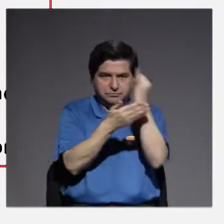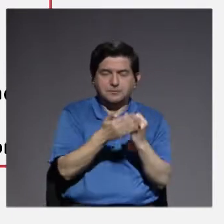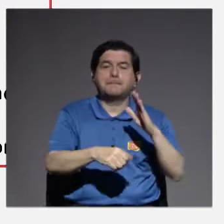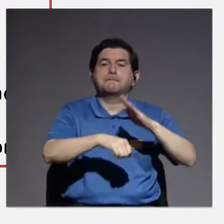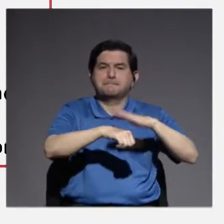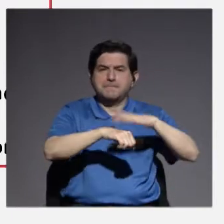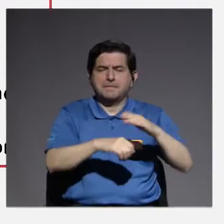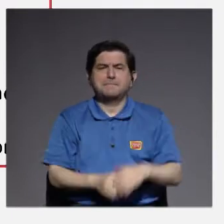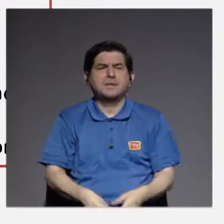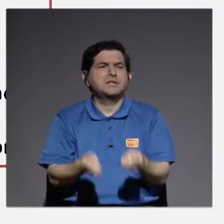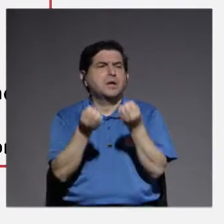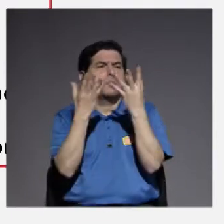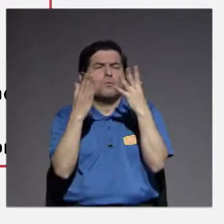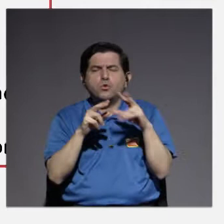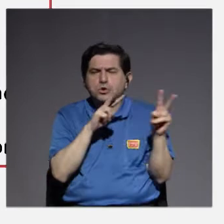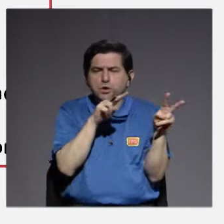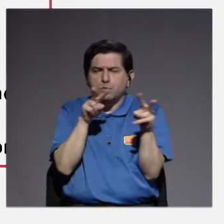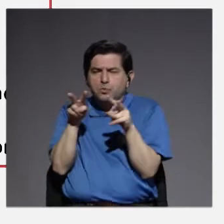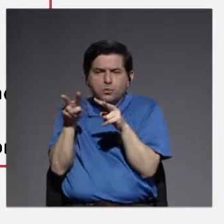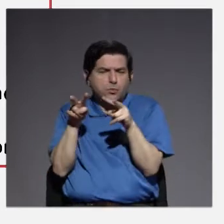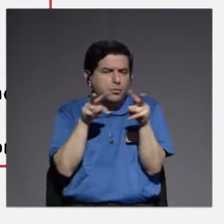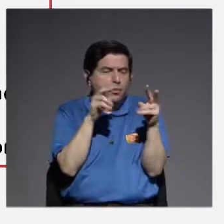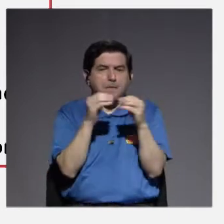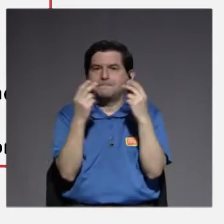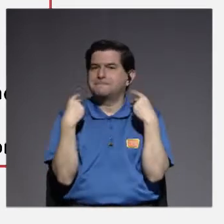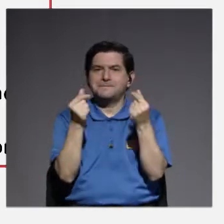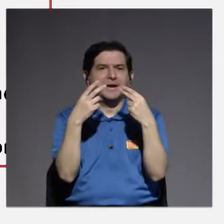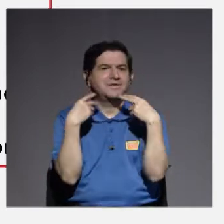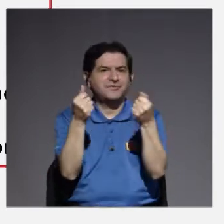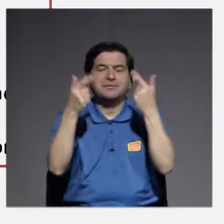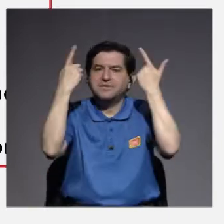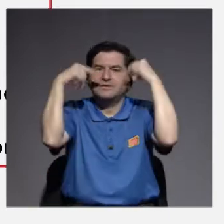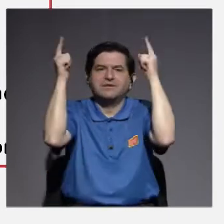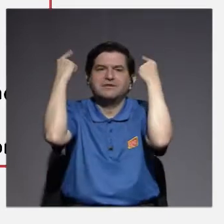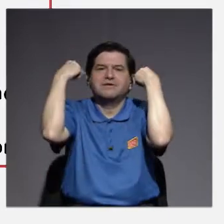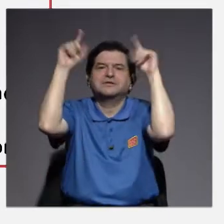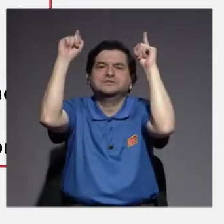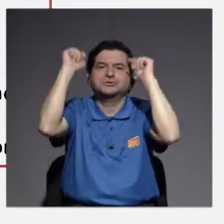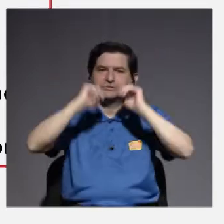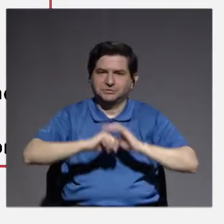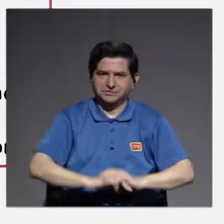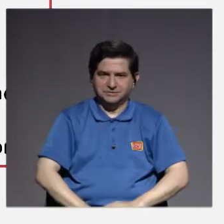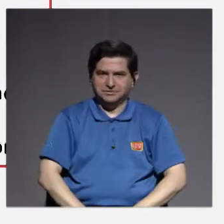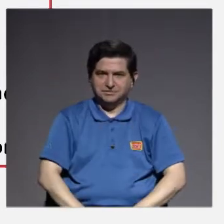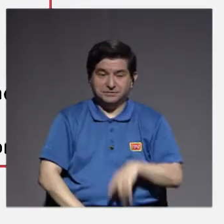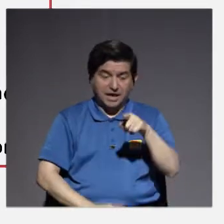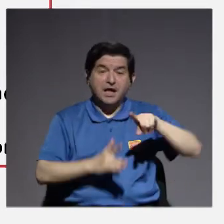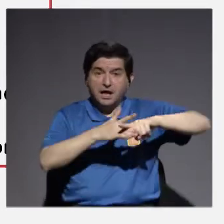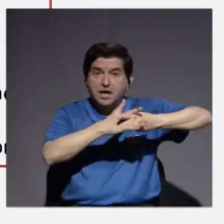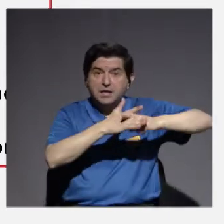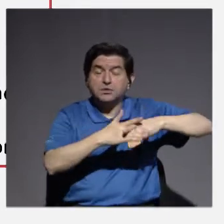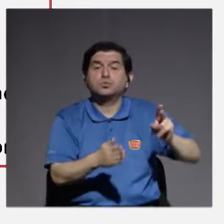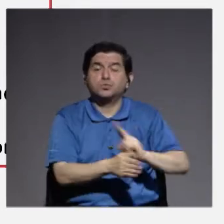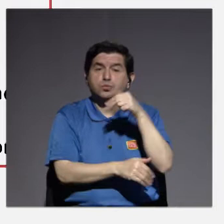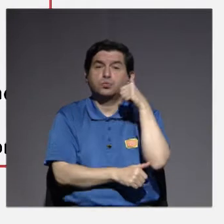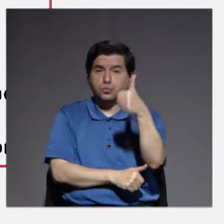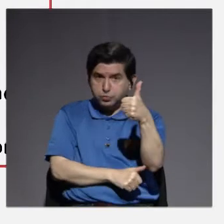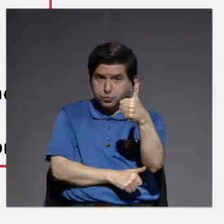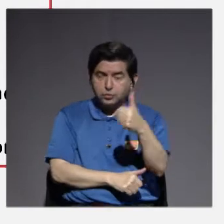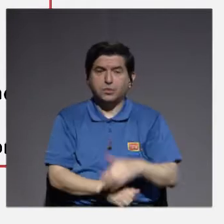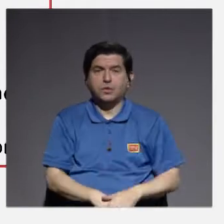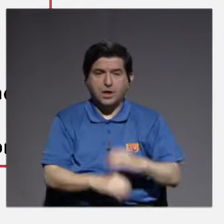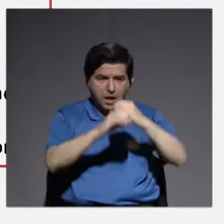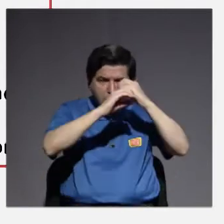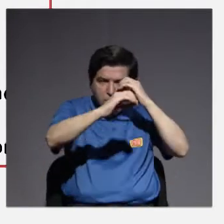permitir un montón de seguimientos de manera mucho más rápida, mucho más eficiente, y es una herramienta muy útil para